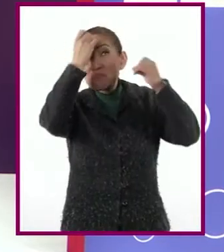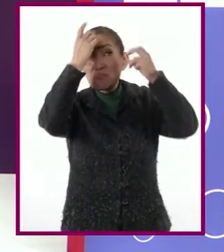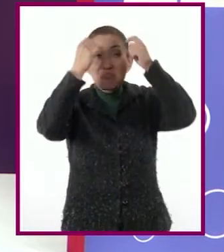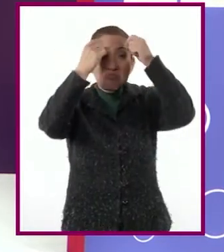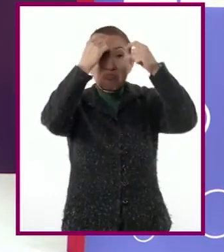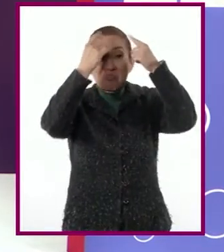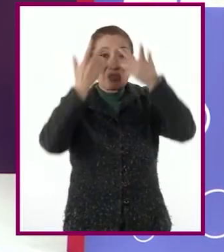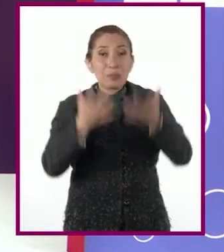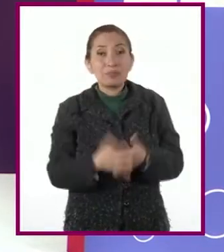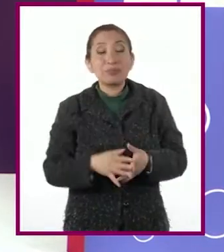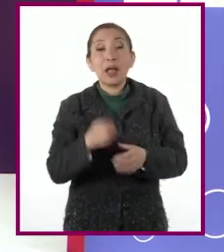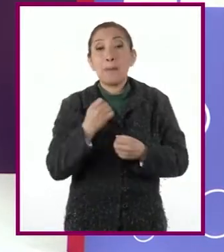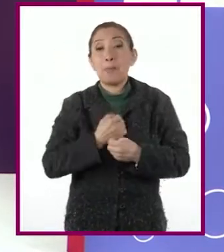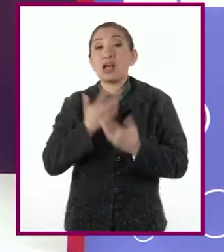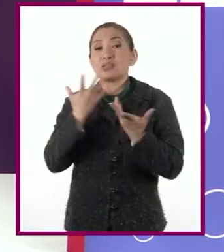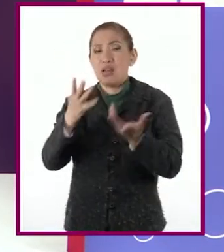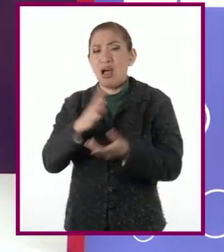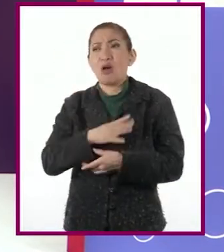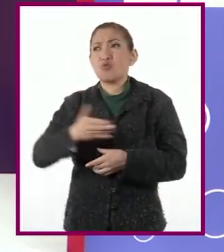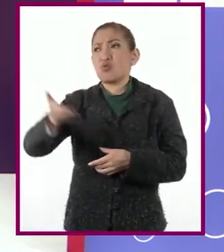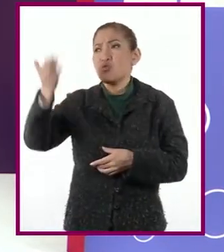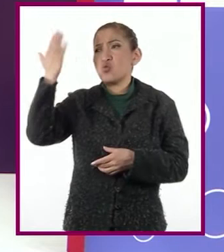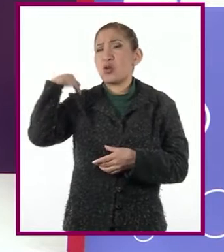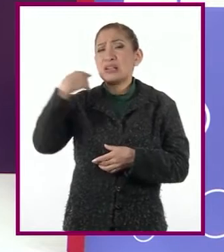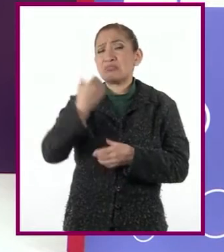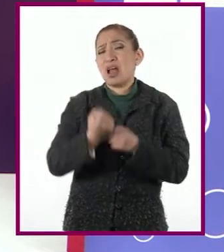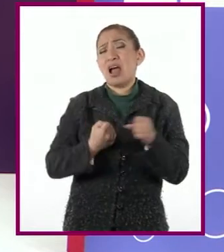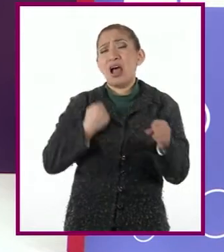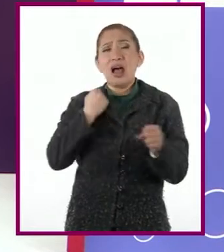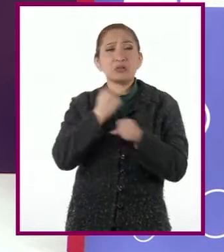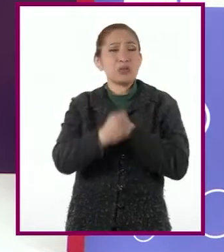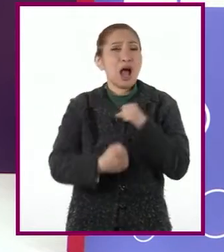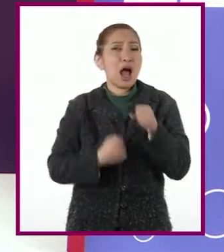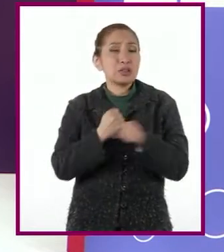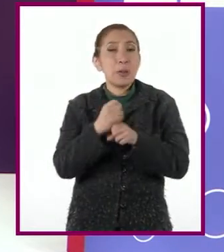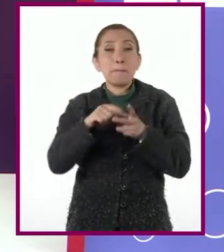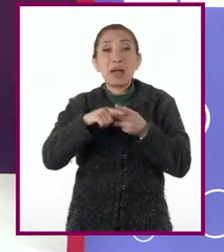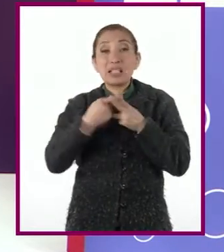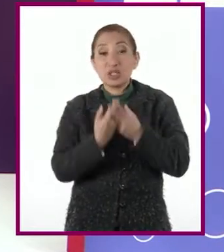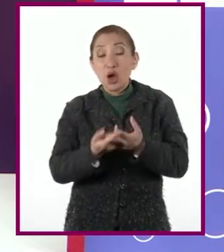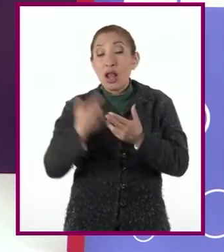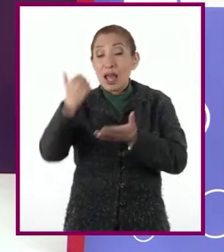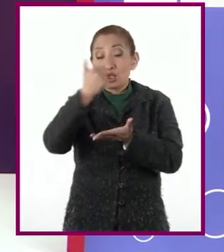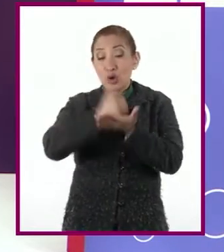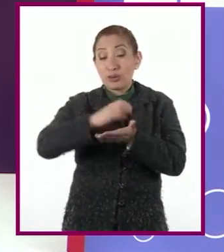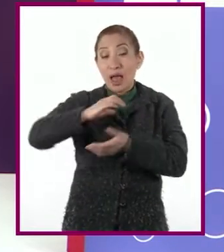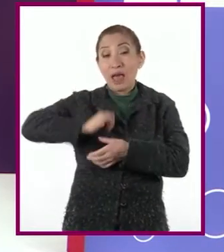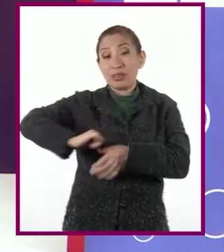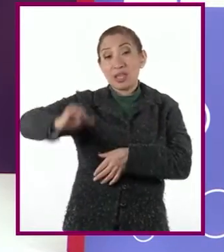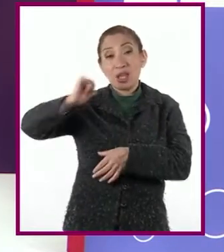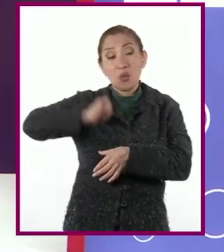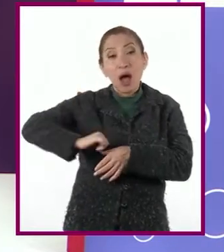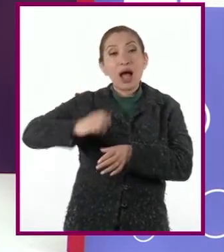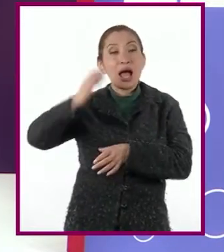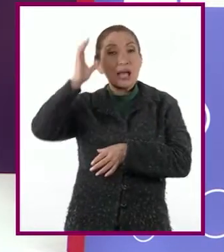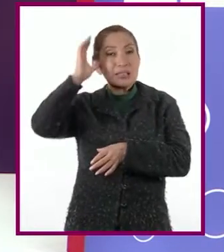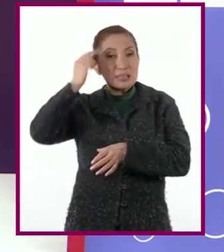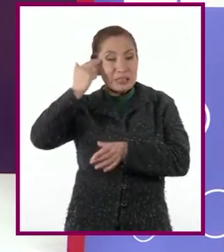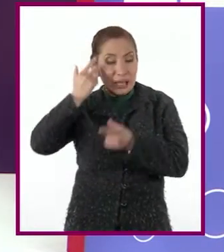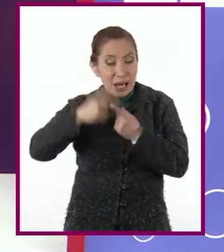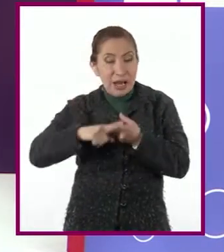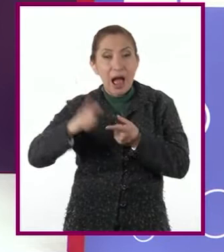imaginación. La poesía existe desde hace cientos de años. Nació en las civilizaciones de la antigüedad como